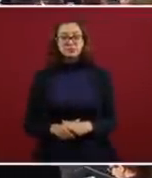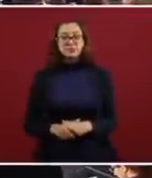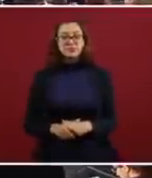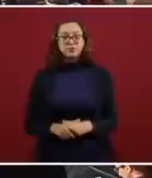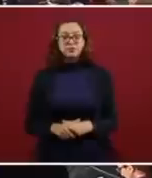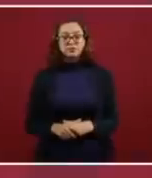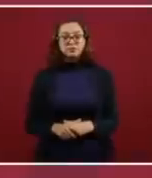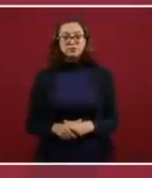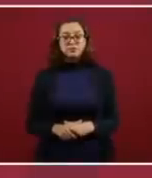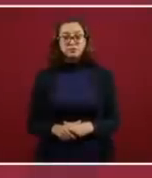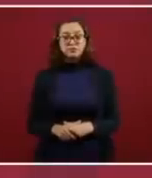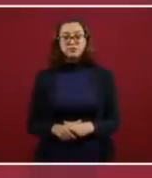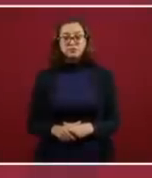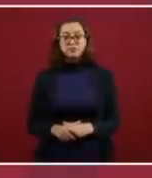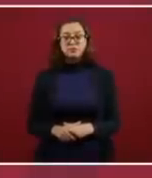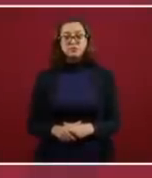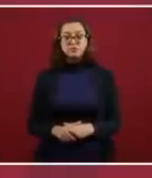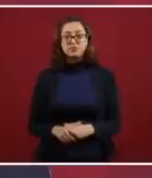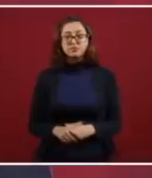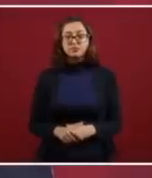como